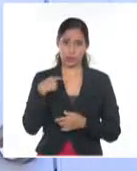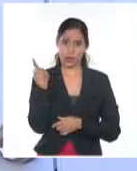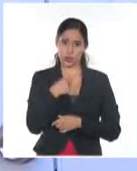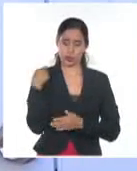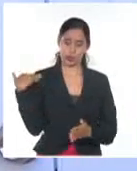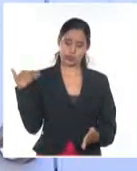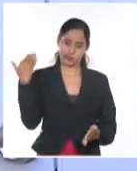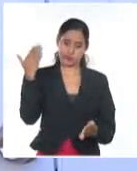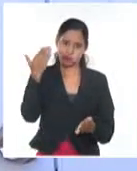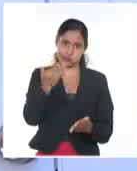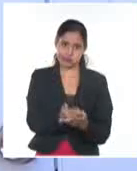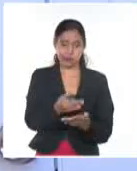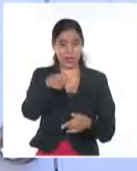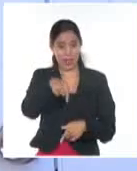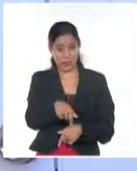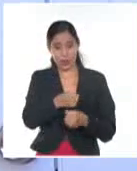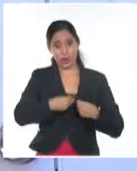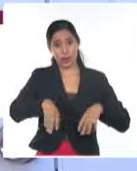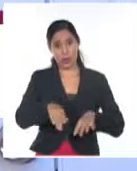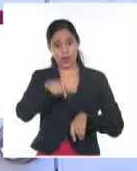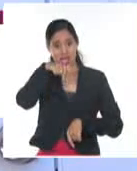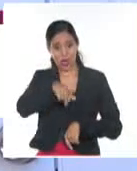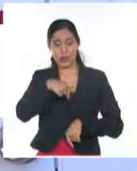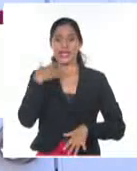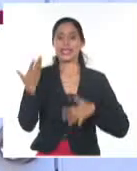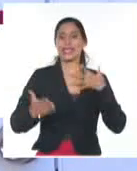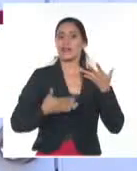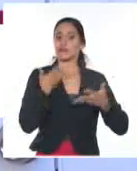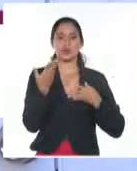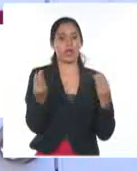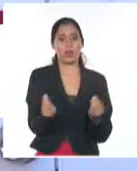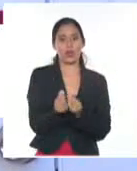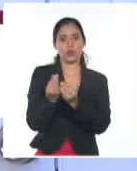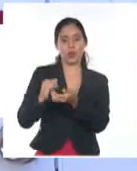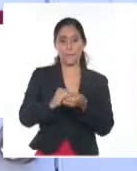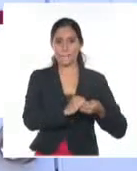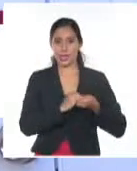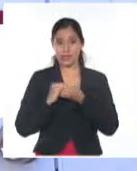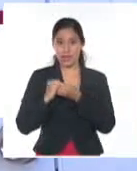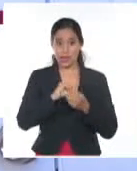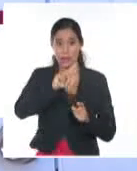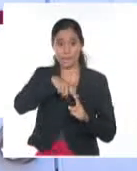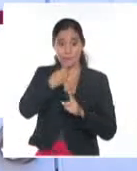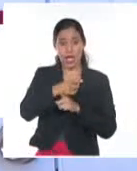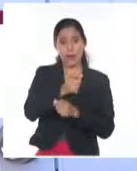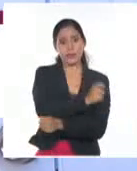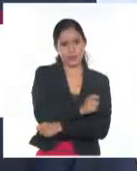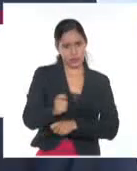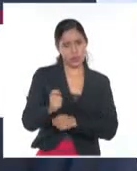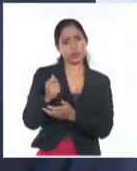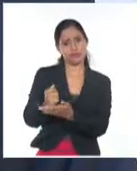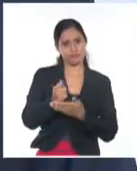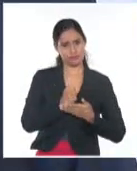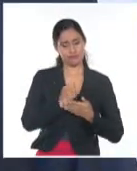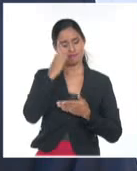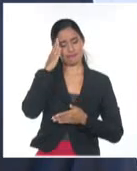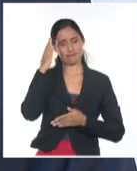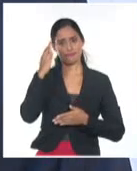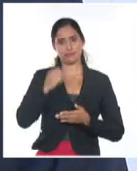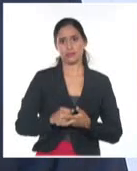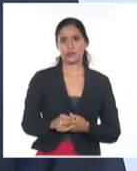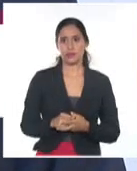momento y bueno, lo he disfrutado demasiado con mis compañeros, mis profesores, me han dado mucho apoyo y lo agradezco mucho. Nos supieron